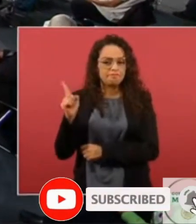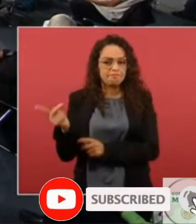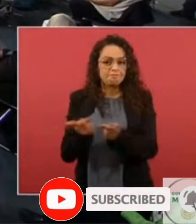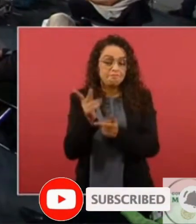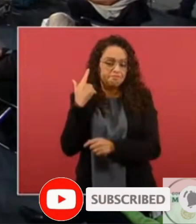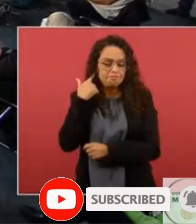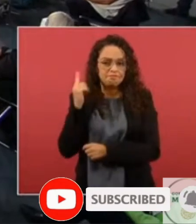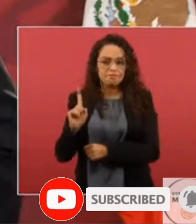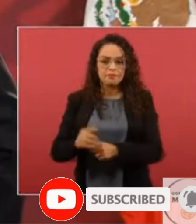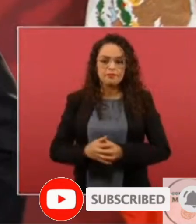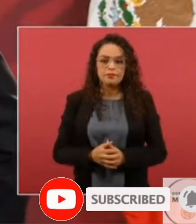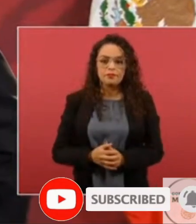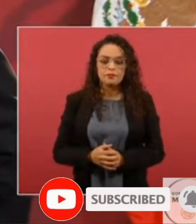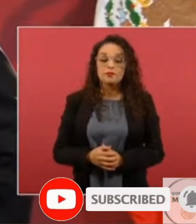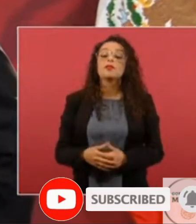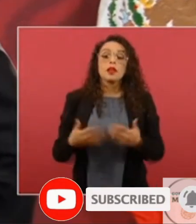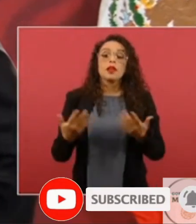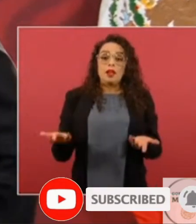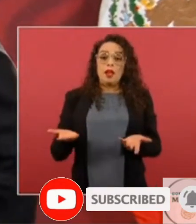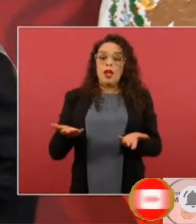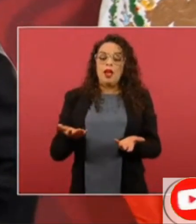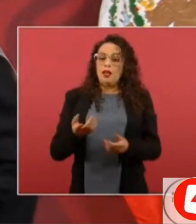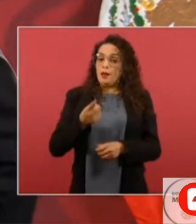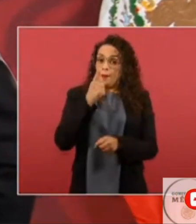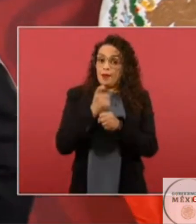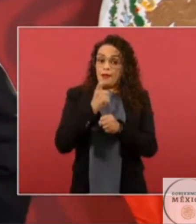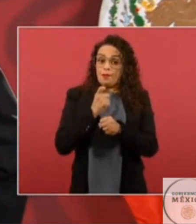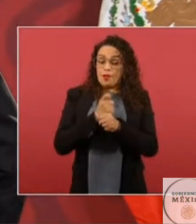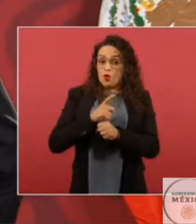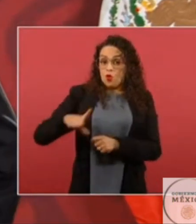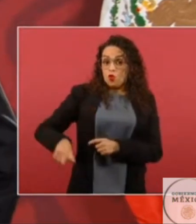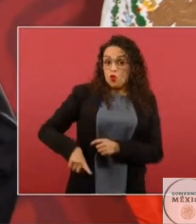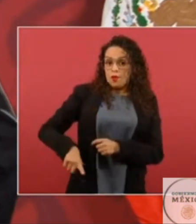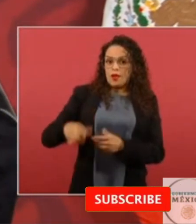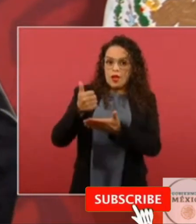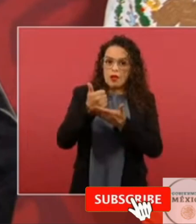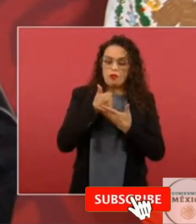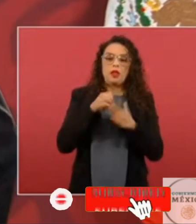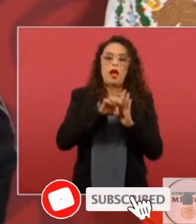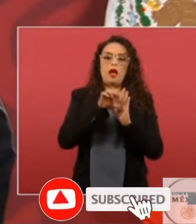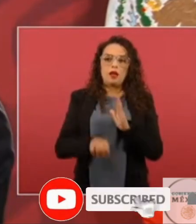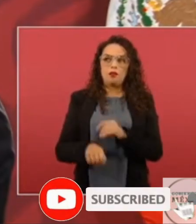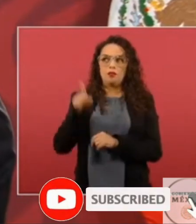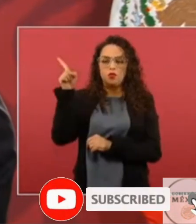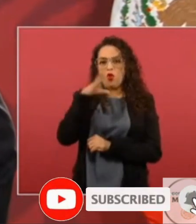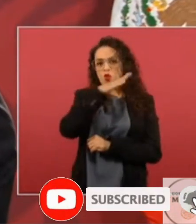que nos ayuden, ¿sí?, primero los gobiernos, como es el caso de Cuba.